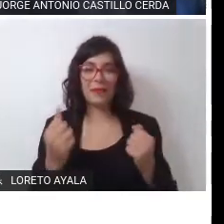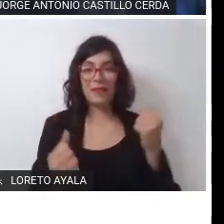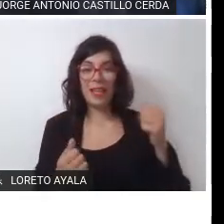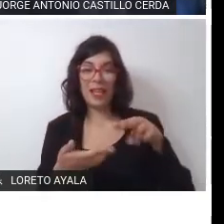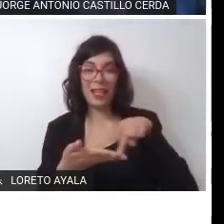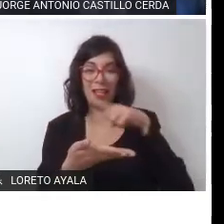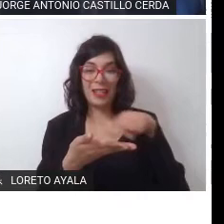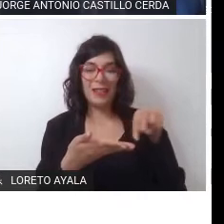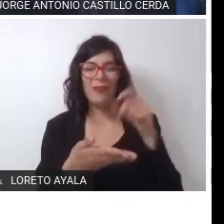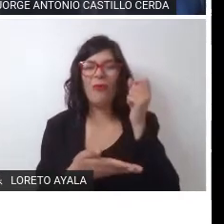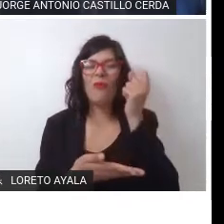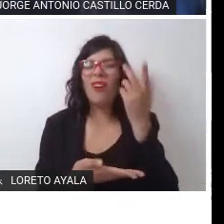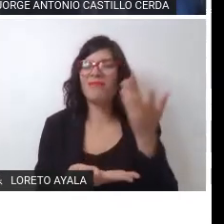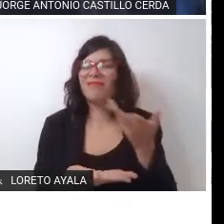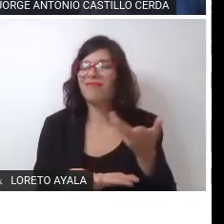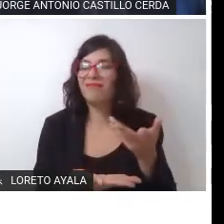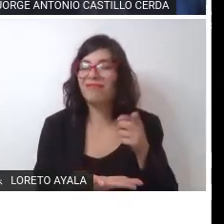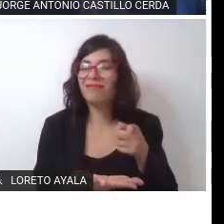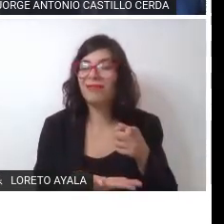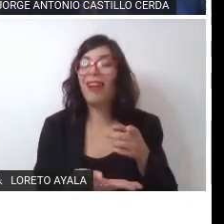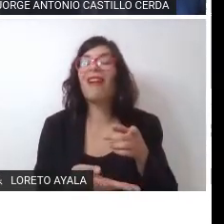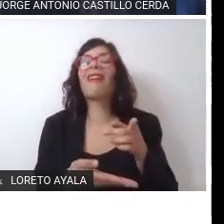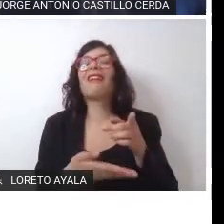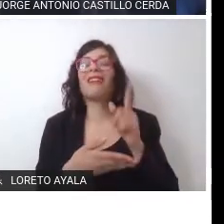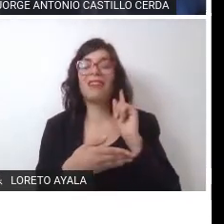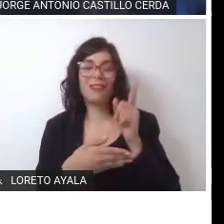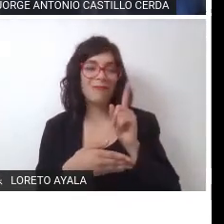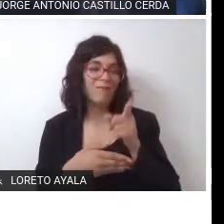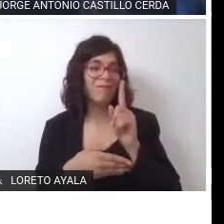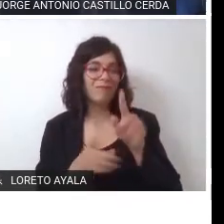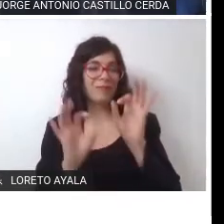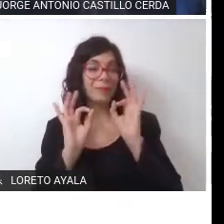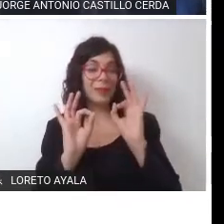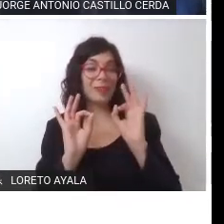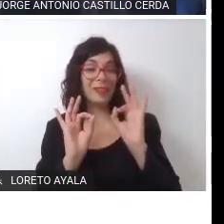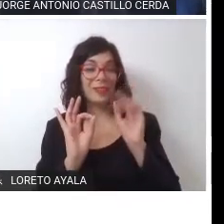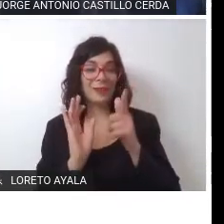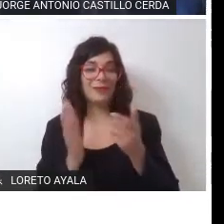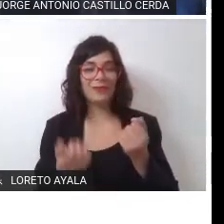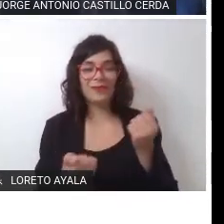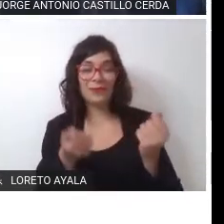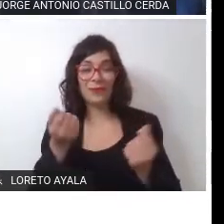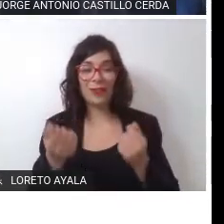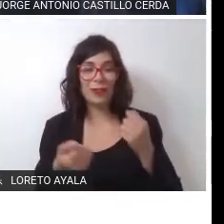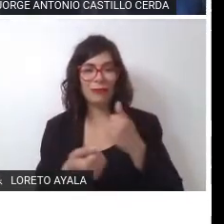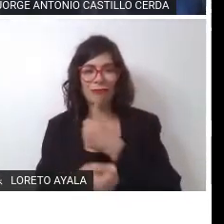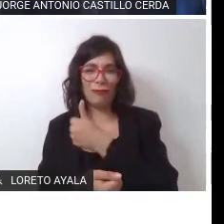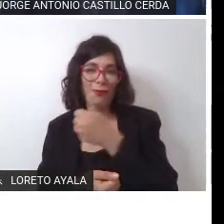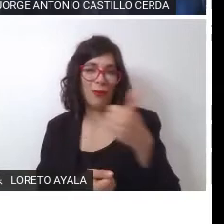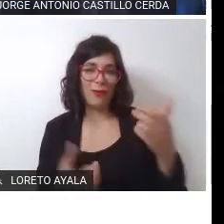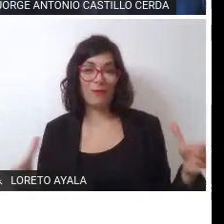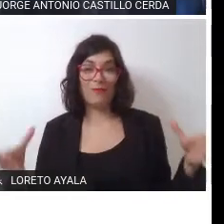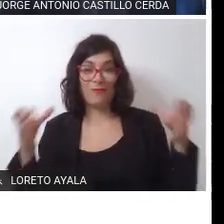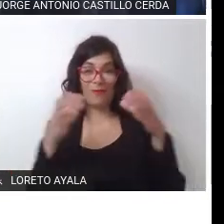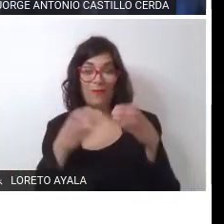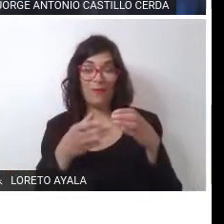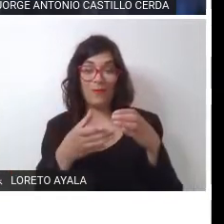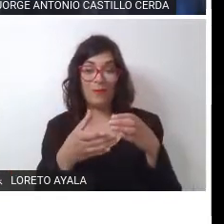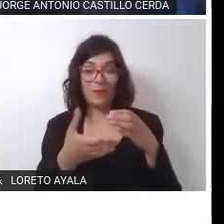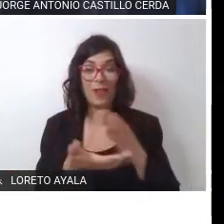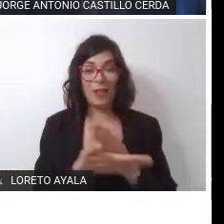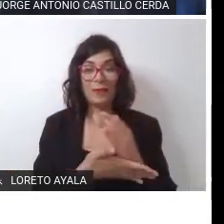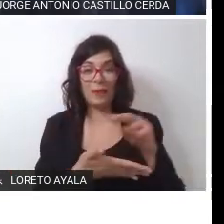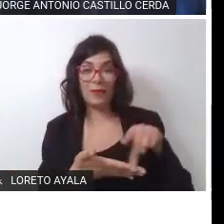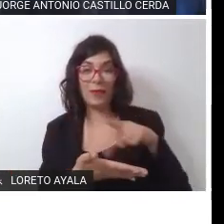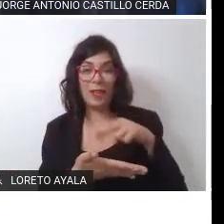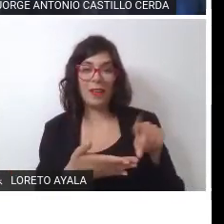vamos a bailar? Es un clásico, pero de clásicos, y vamos a bailar todos, y nos vamos a poner como